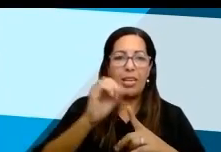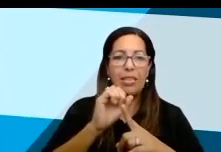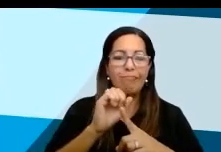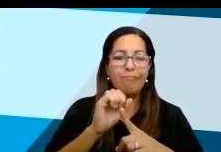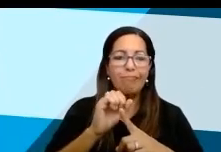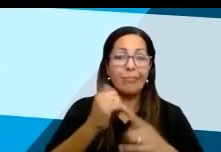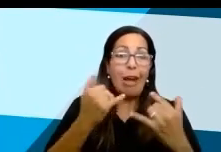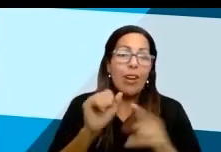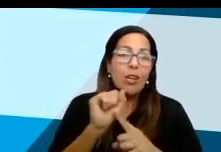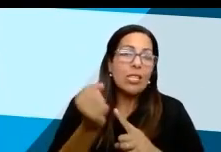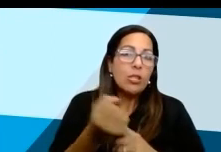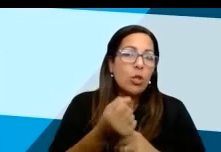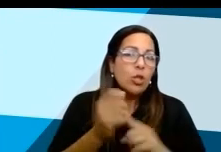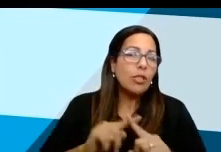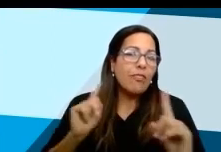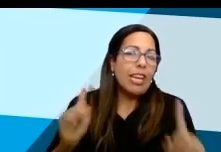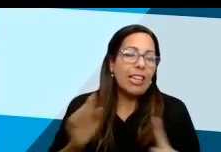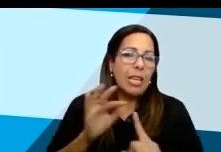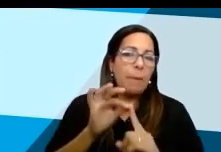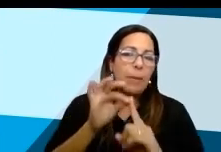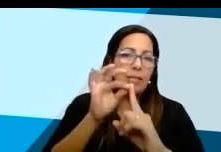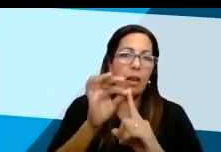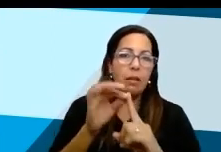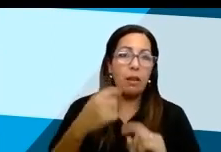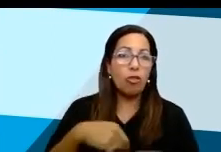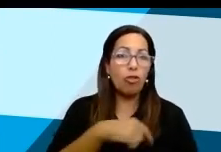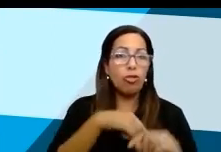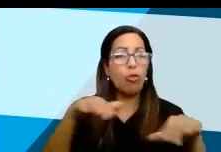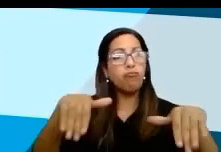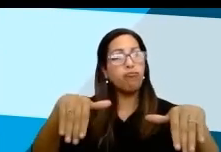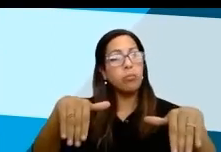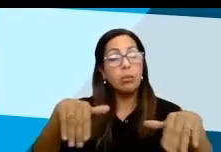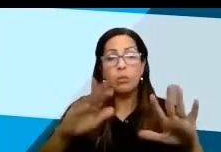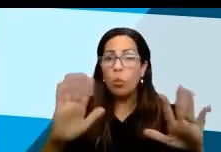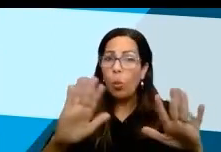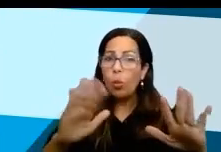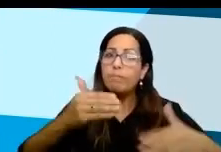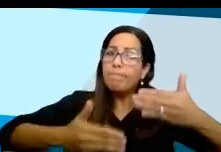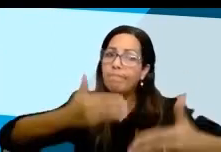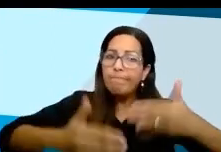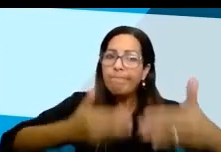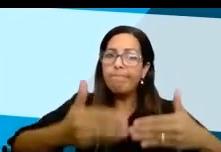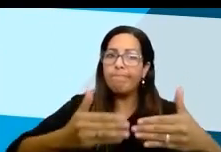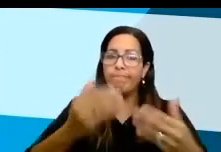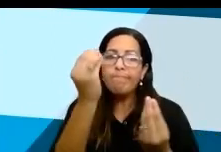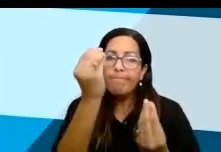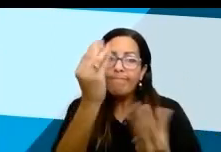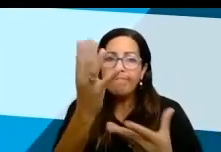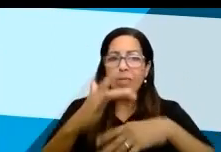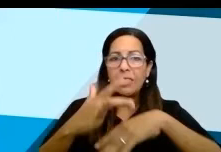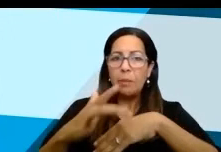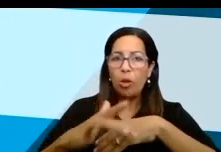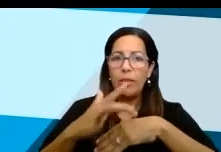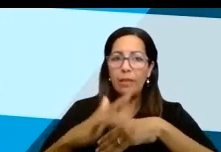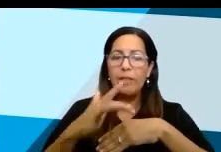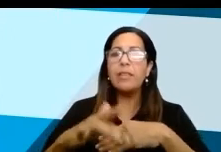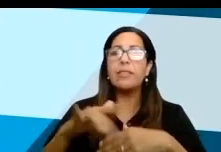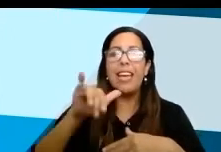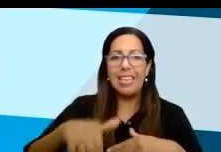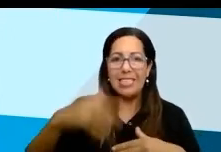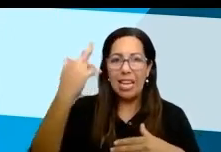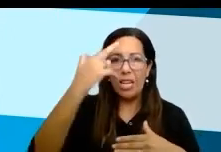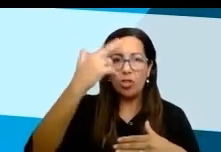estamos viviendo, no nos hemos detenido en mejorar la disponibilidad de esa información. Y a tales fines, pues hemos hecho